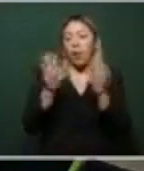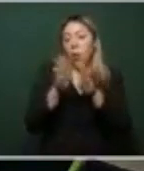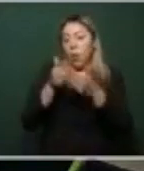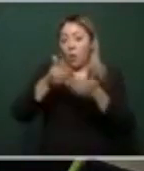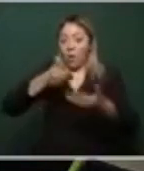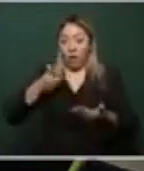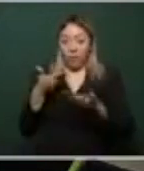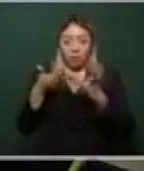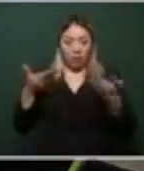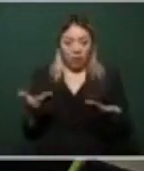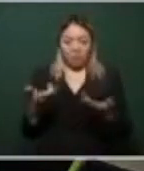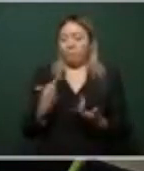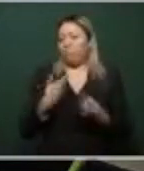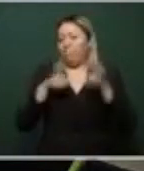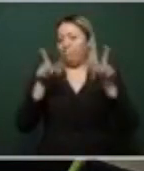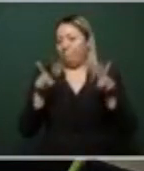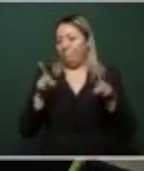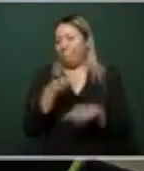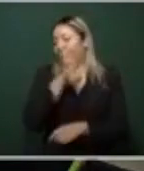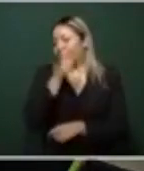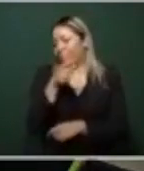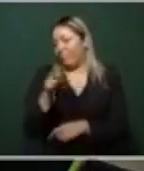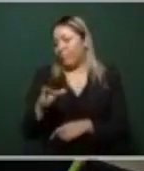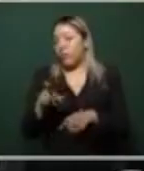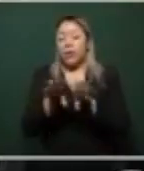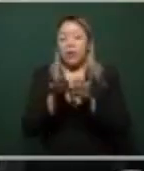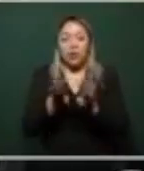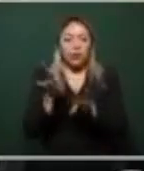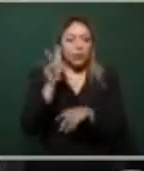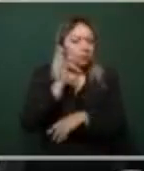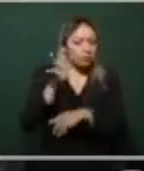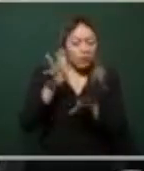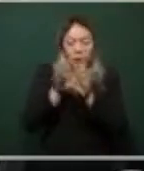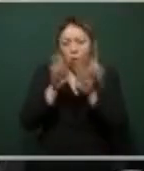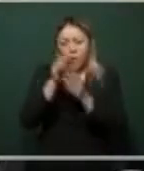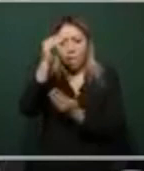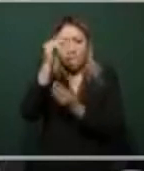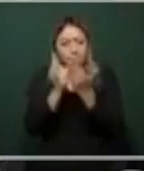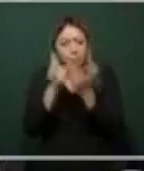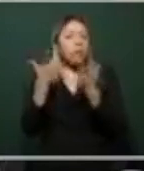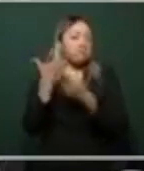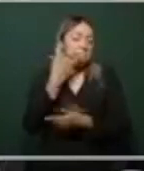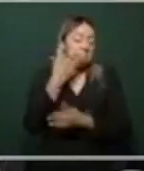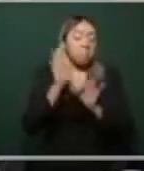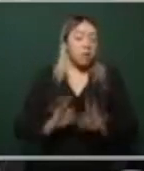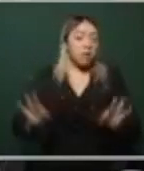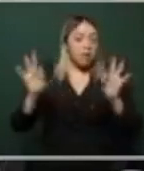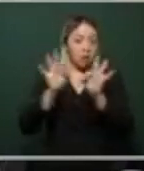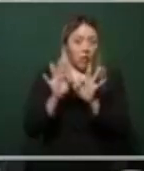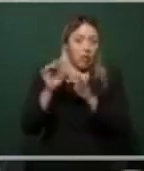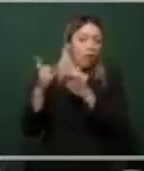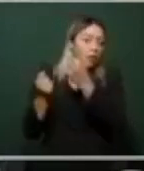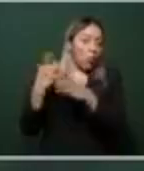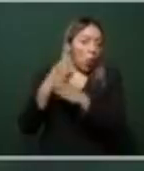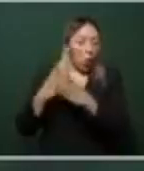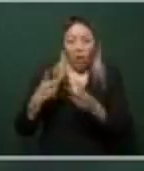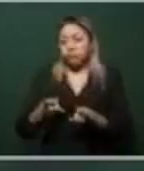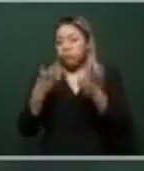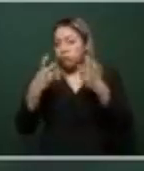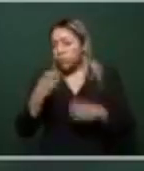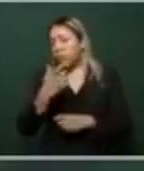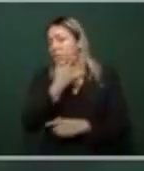estábamos antes a cómo estamos ahora, pues hemos disminuido significativamente el delito de robo